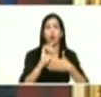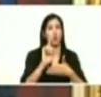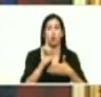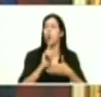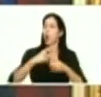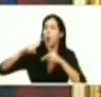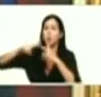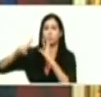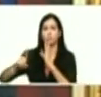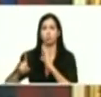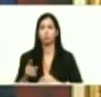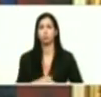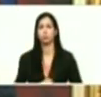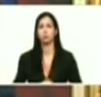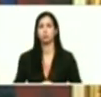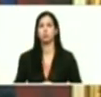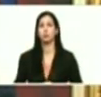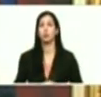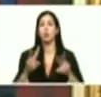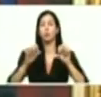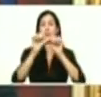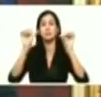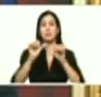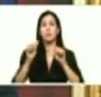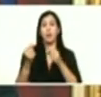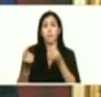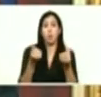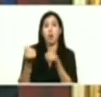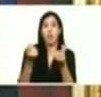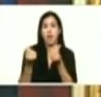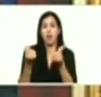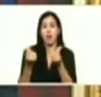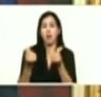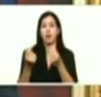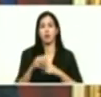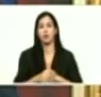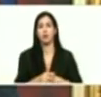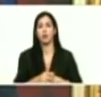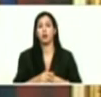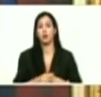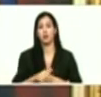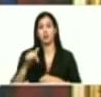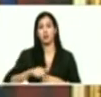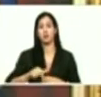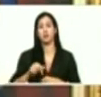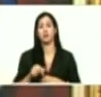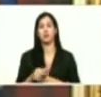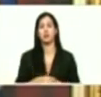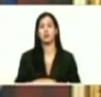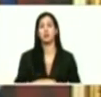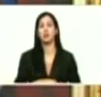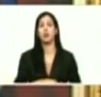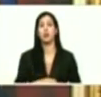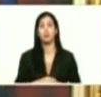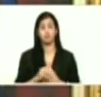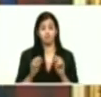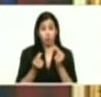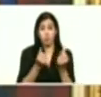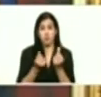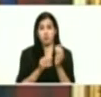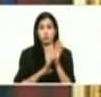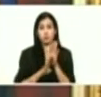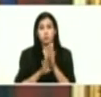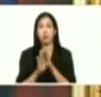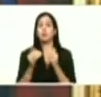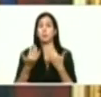es un nuevo sistema de divisas para una nueva economía que está allí emergiendo de la